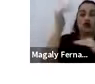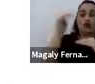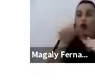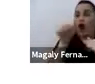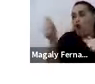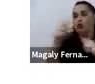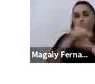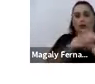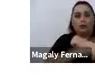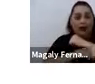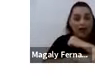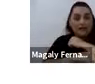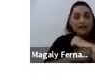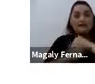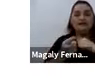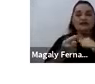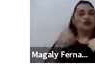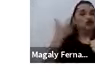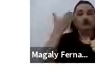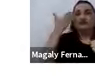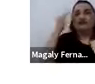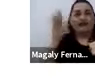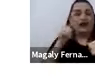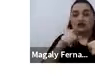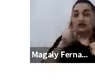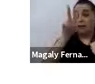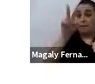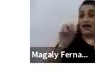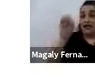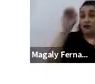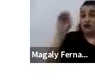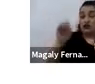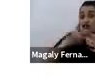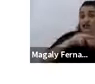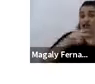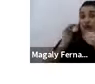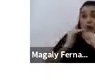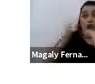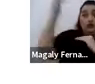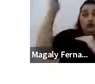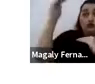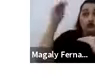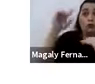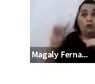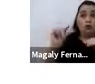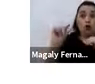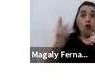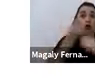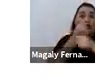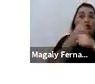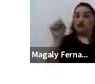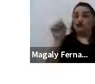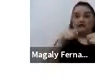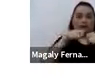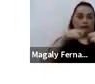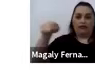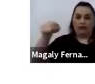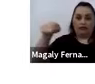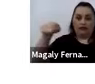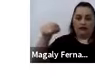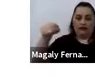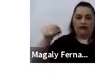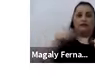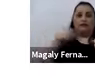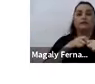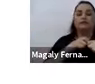país. Bueno, no sabemos si ese 20% es mucho, es poco, es imposible de